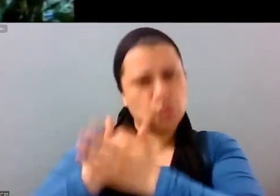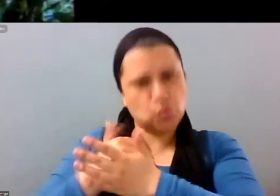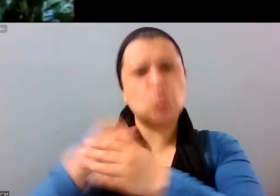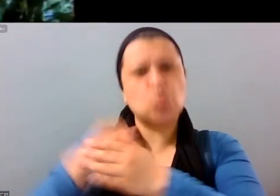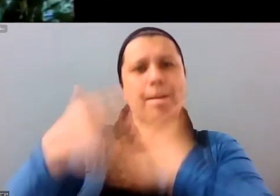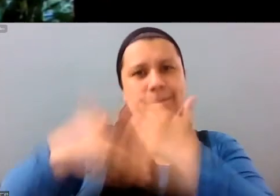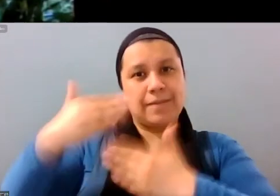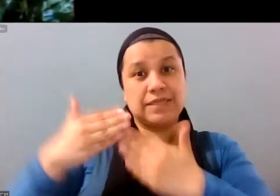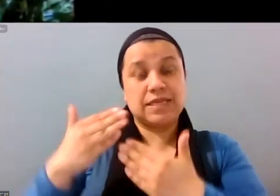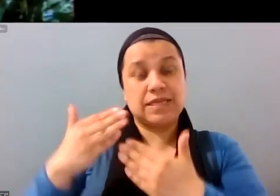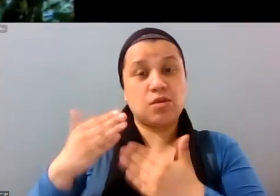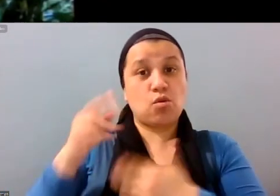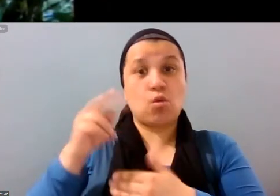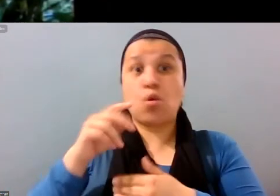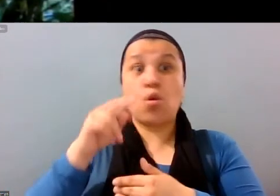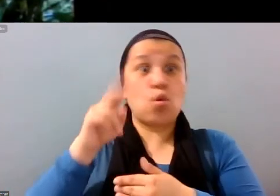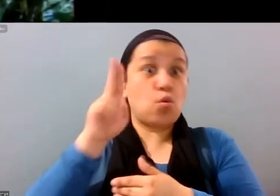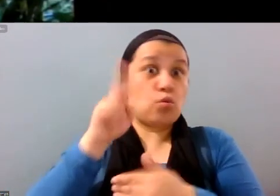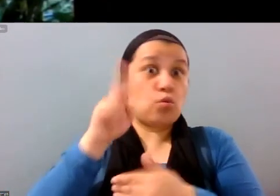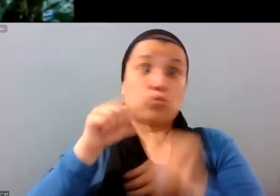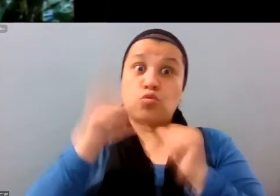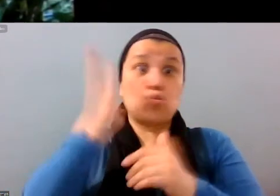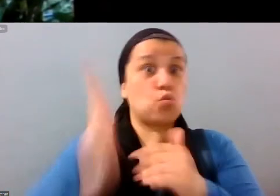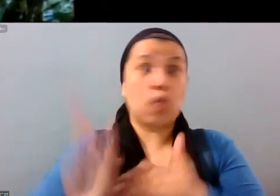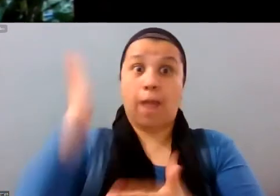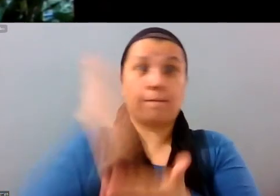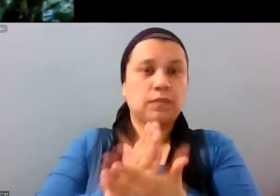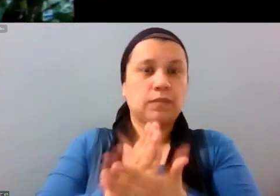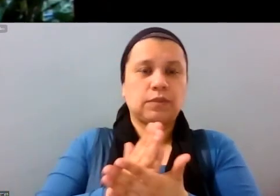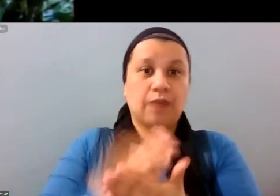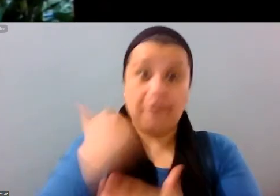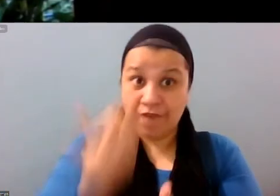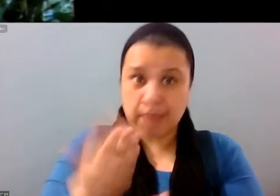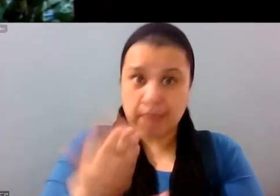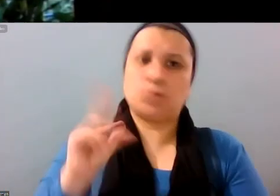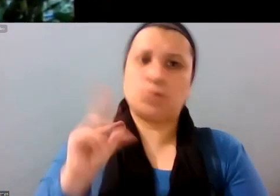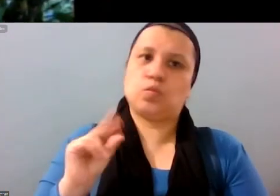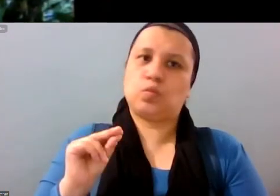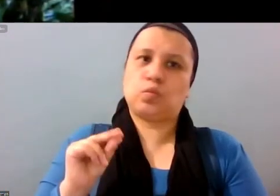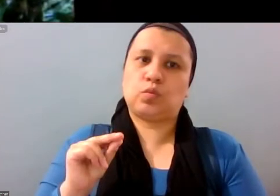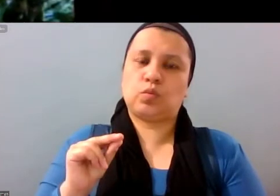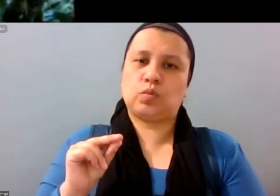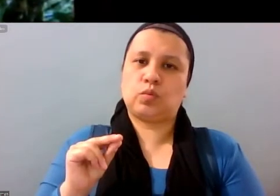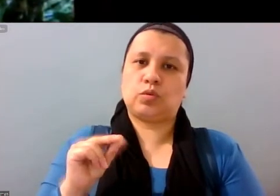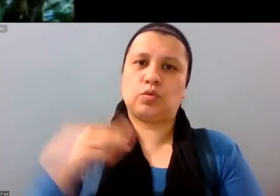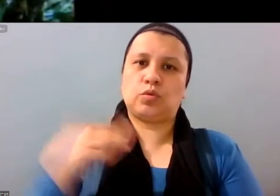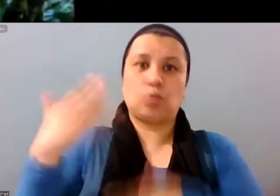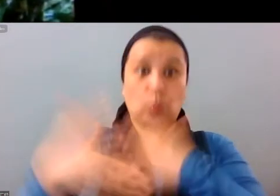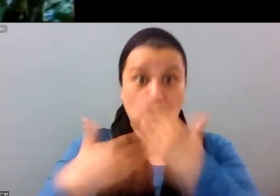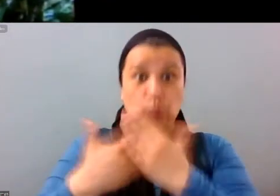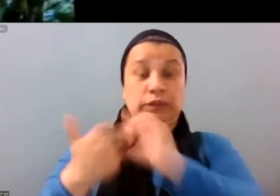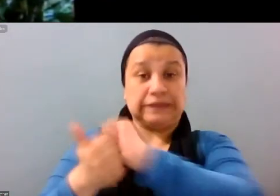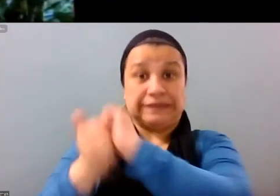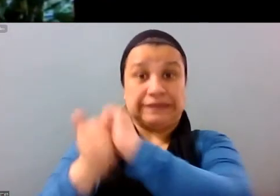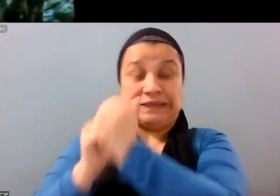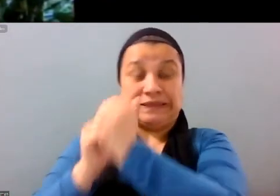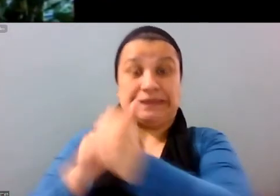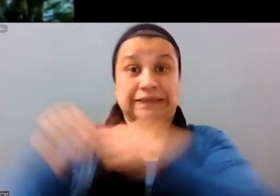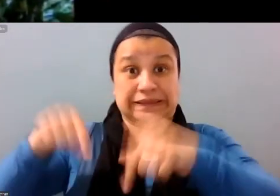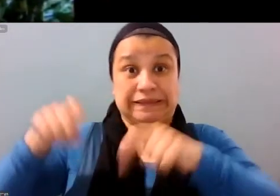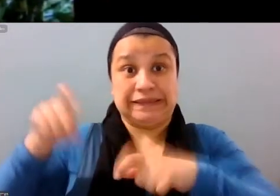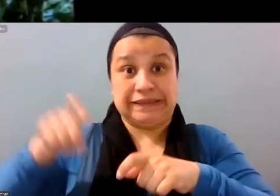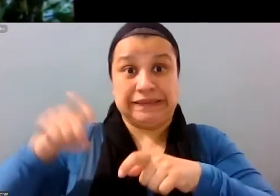que no para un día pero tampoco fue fácil porque realmente todo cambio genera esta necesidad de